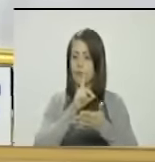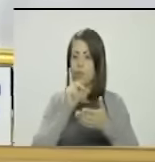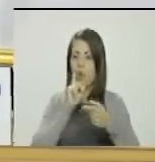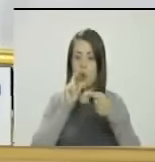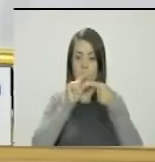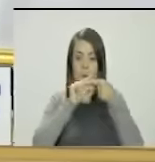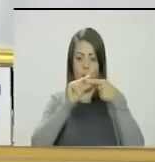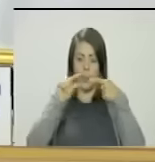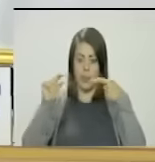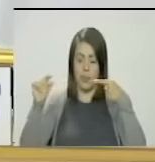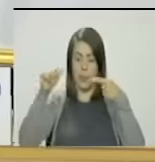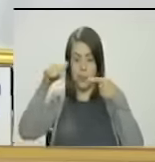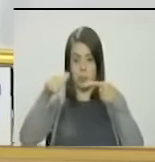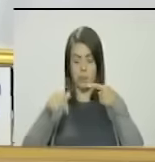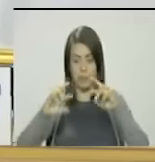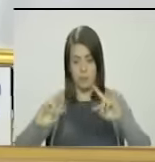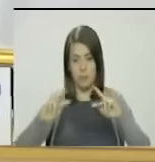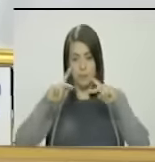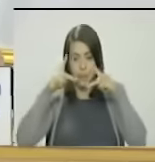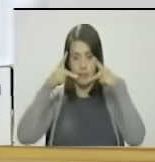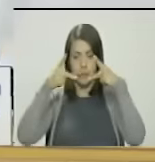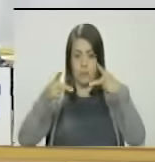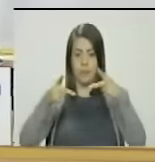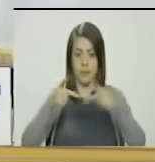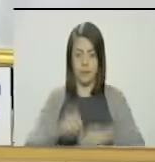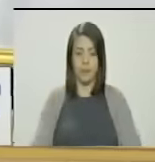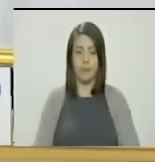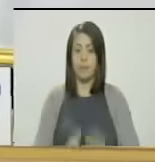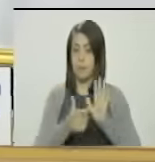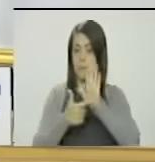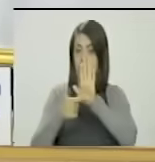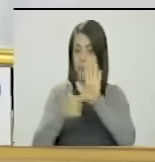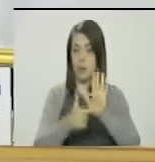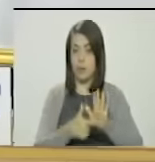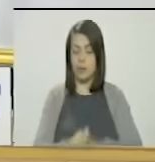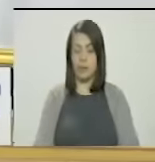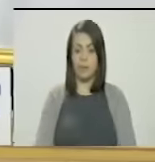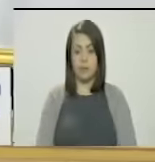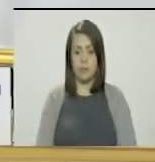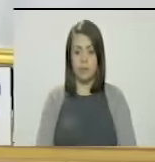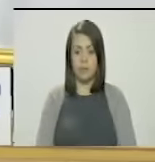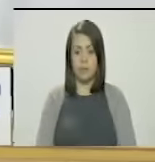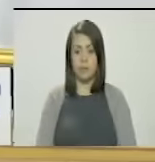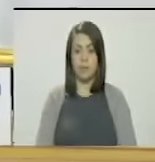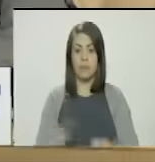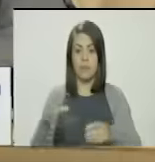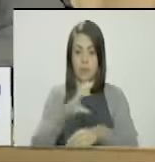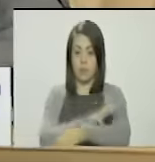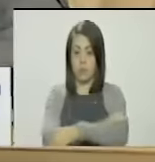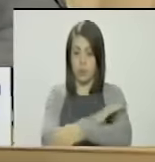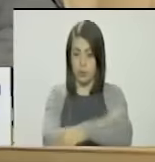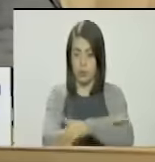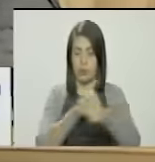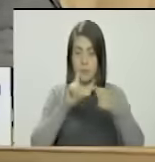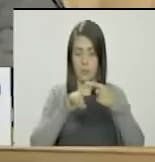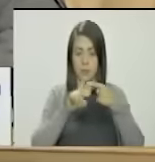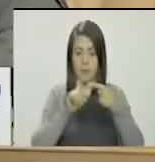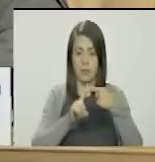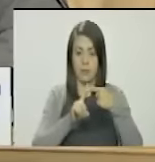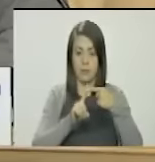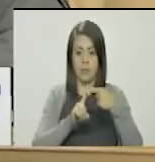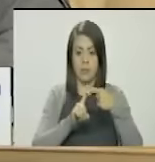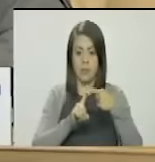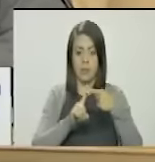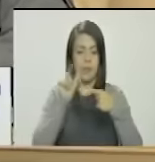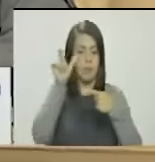las propuestas en mesa en el orden inverso a la que fueron presentadas. Por el bloque de la oposición,